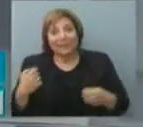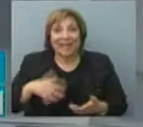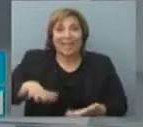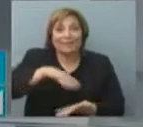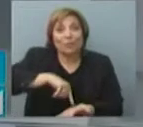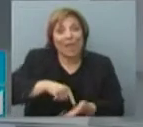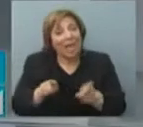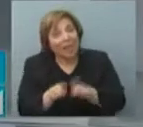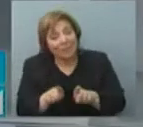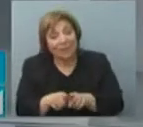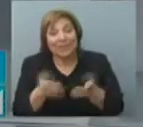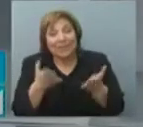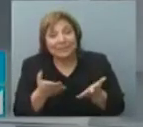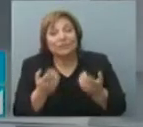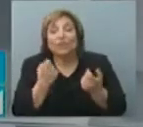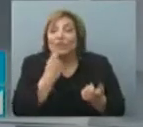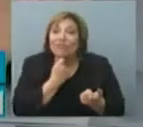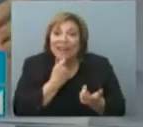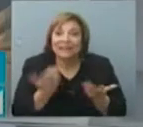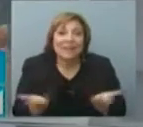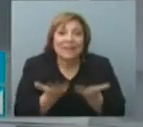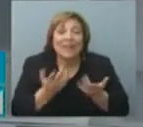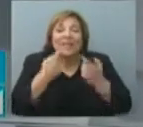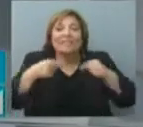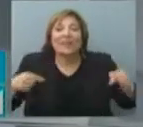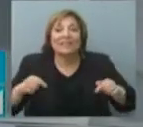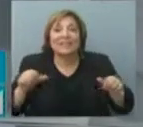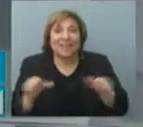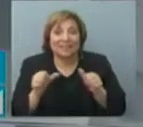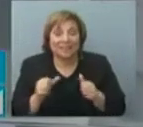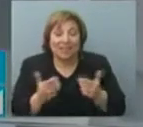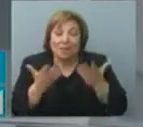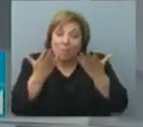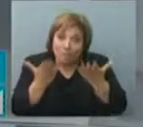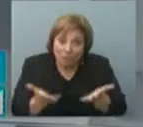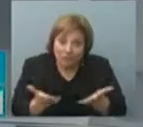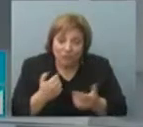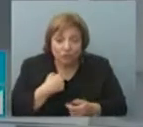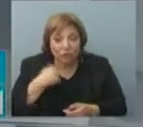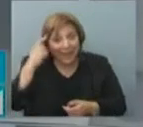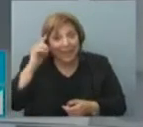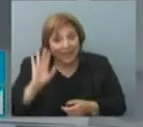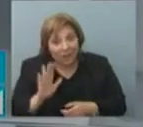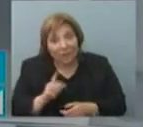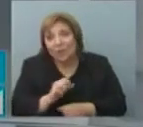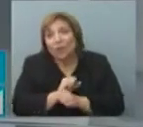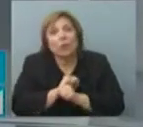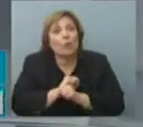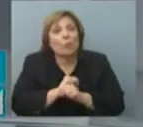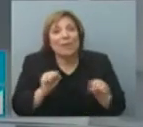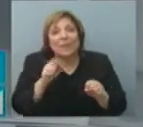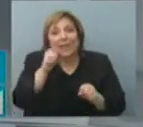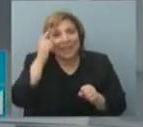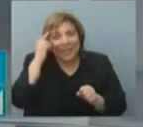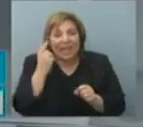porque dedicó su impronta a otra actividad yo creo que nunca se pueden desviar las